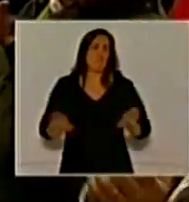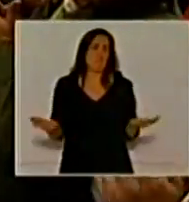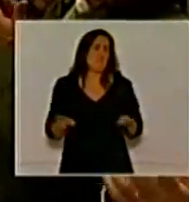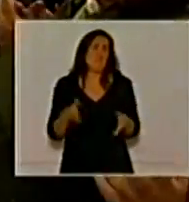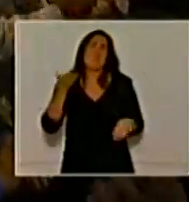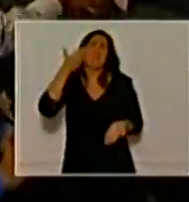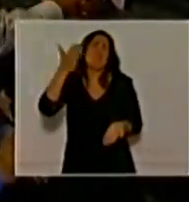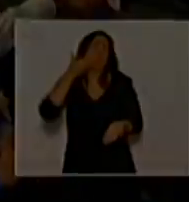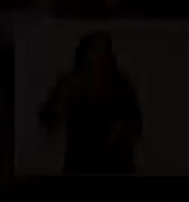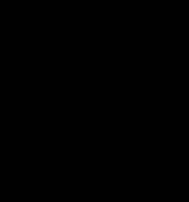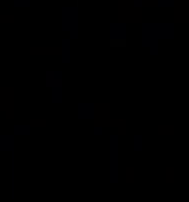Que digan lo que quieran.